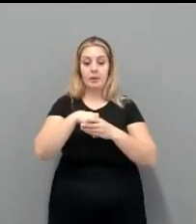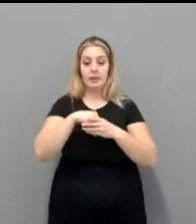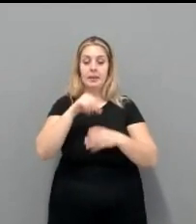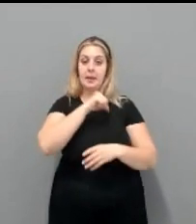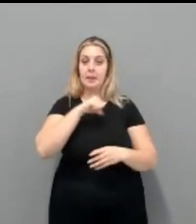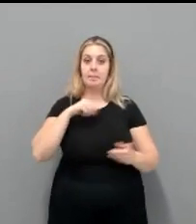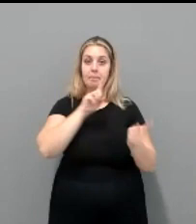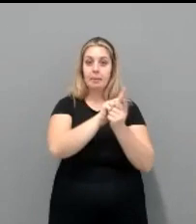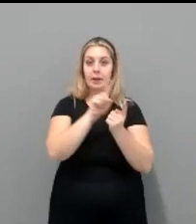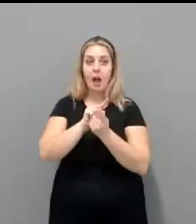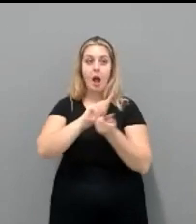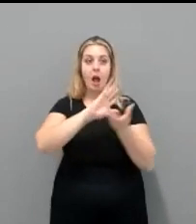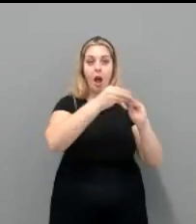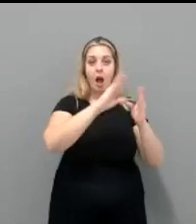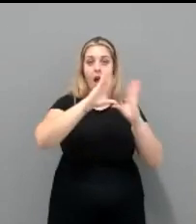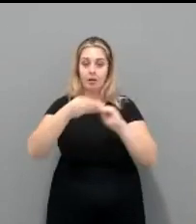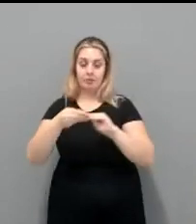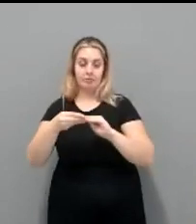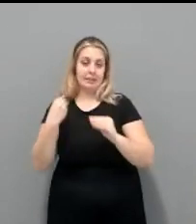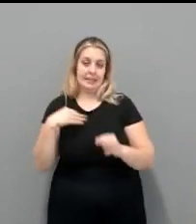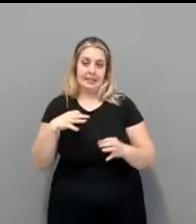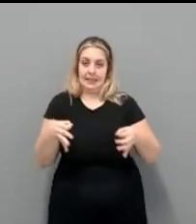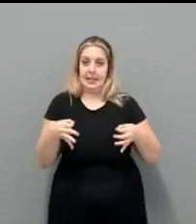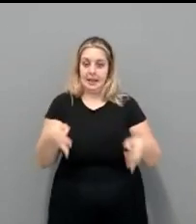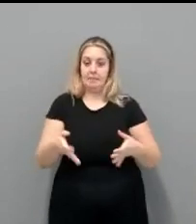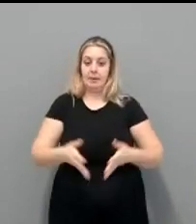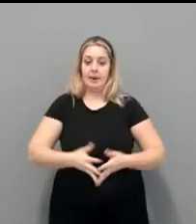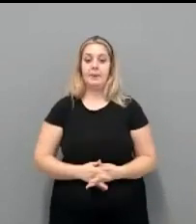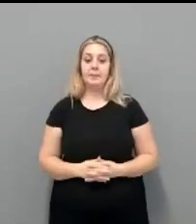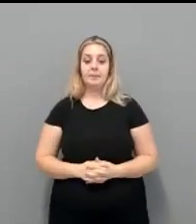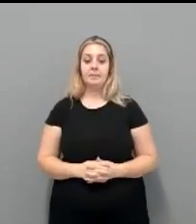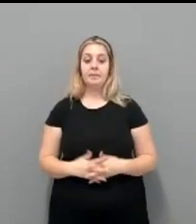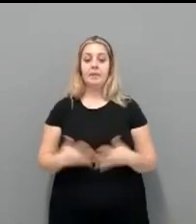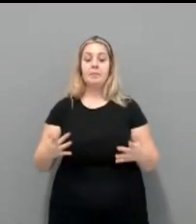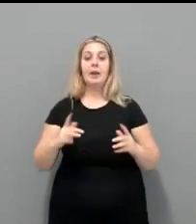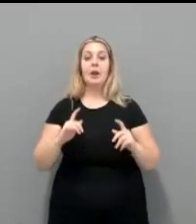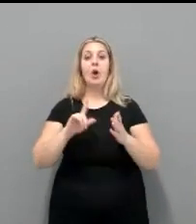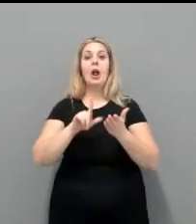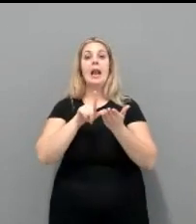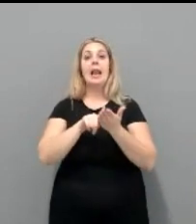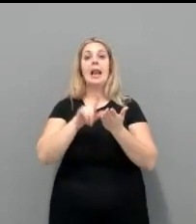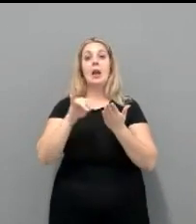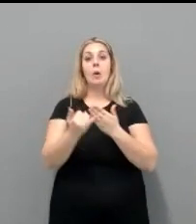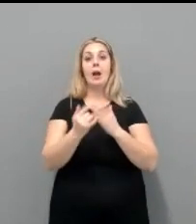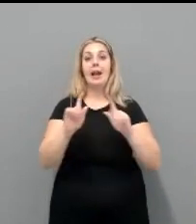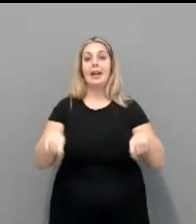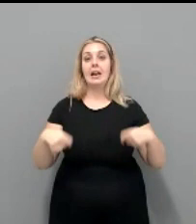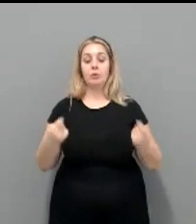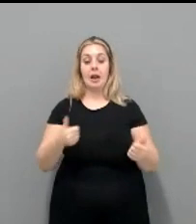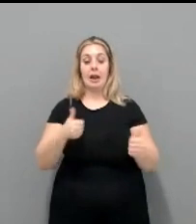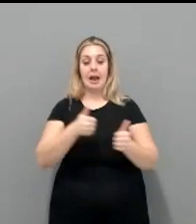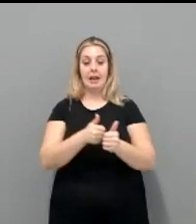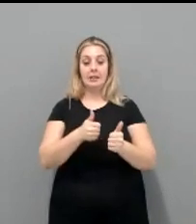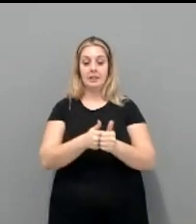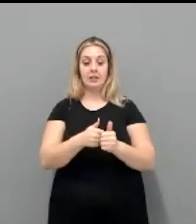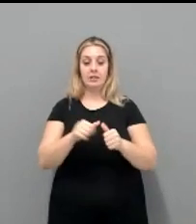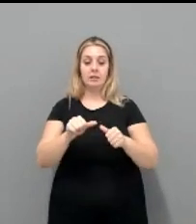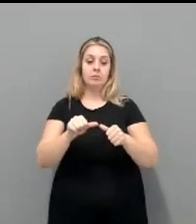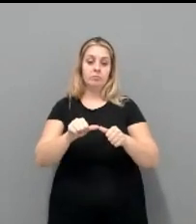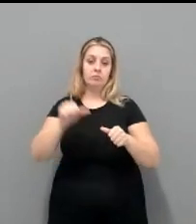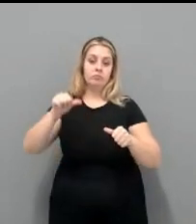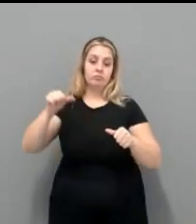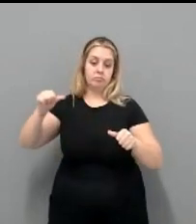personalización, de ajuste o de adaptación, ¿no? Pero el lenguaje natural asistido tiene